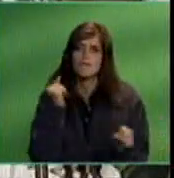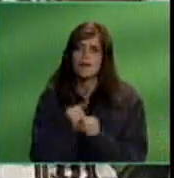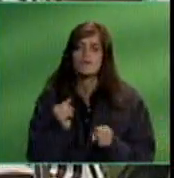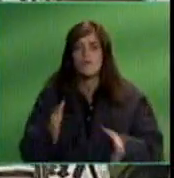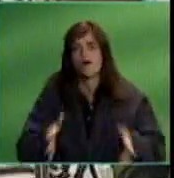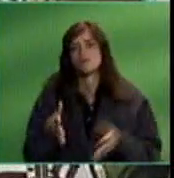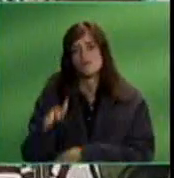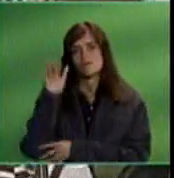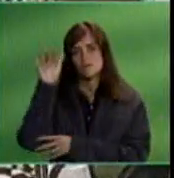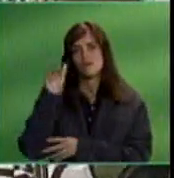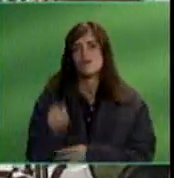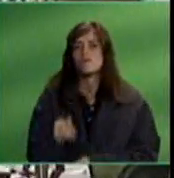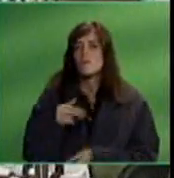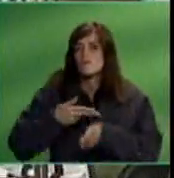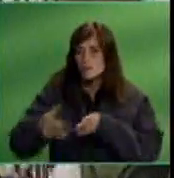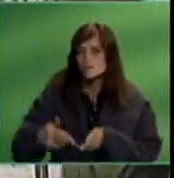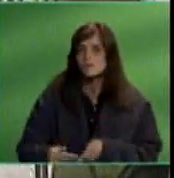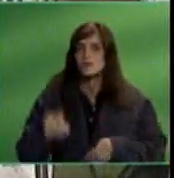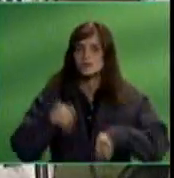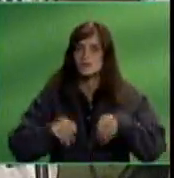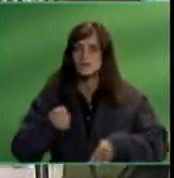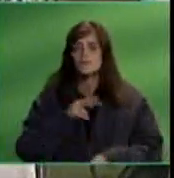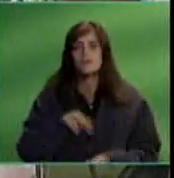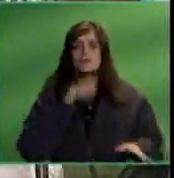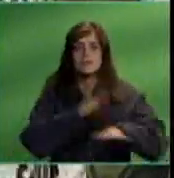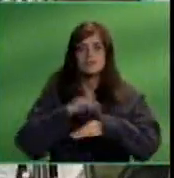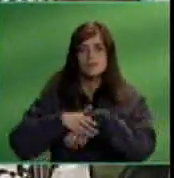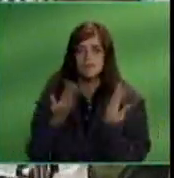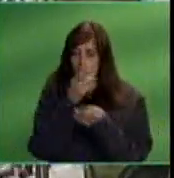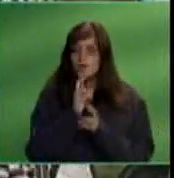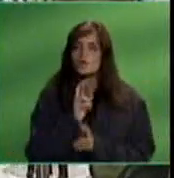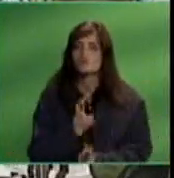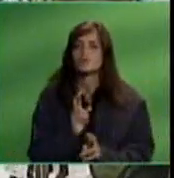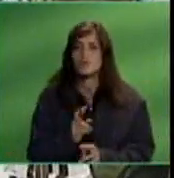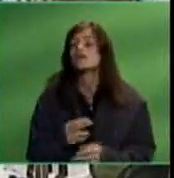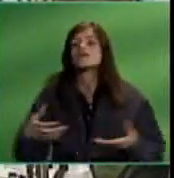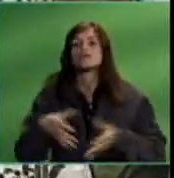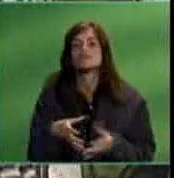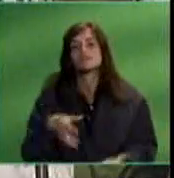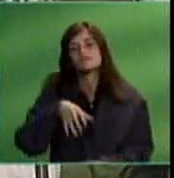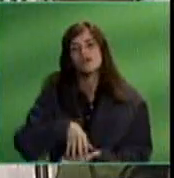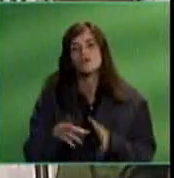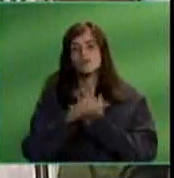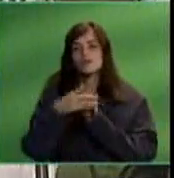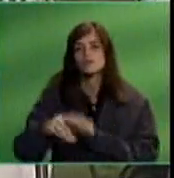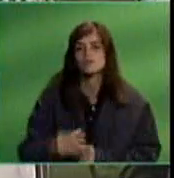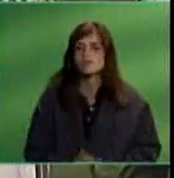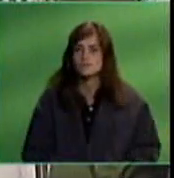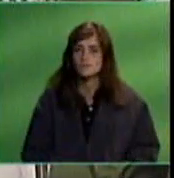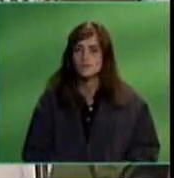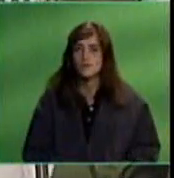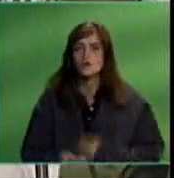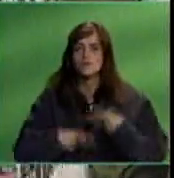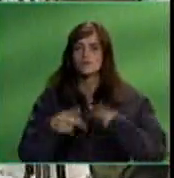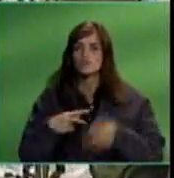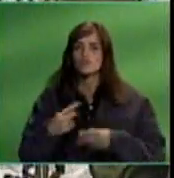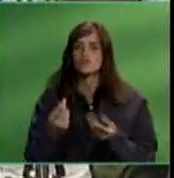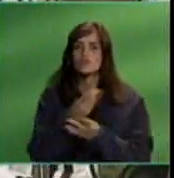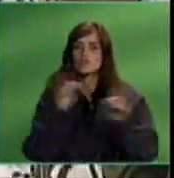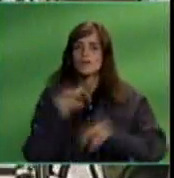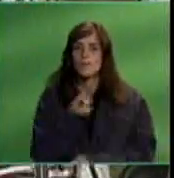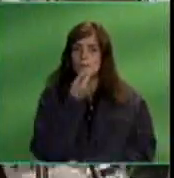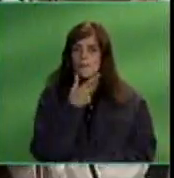ganar en la próxima elección nosotros hacemos un llamado al reconocimiento del Estado de derecho Esto fue un proceso democrático